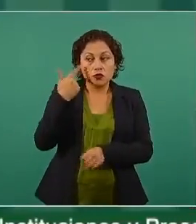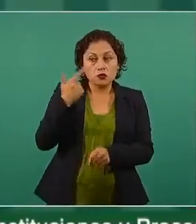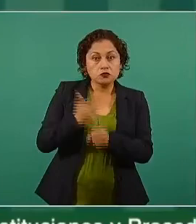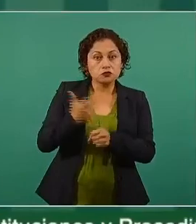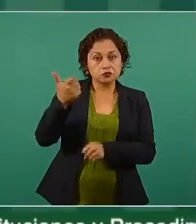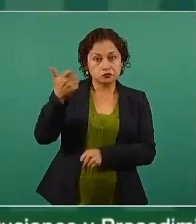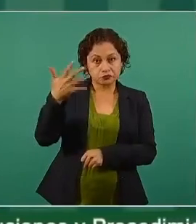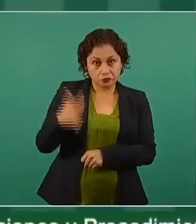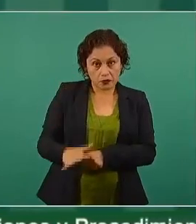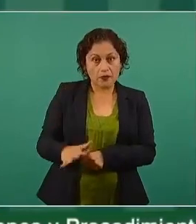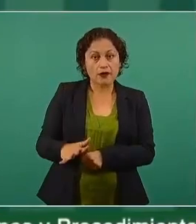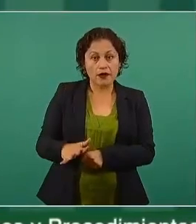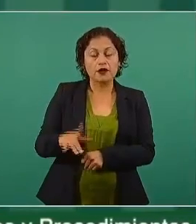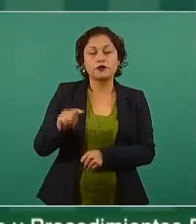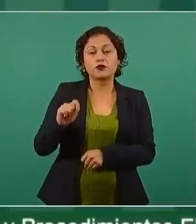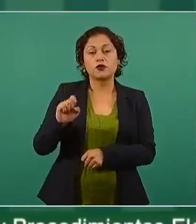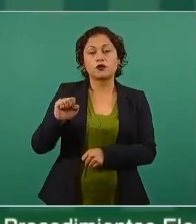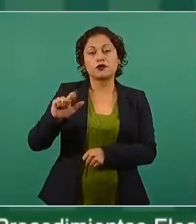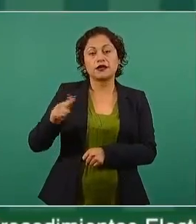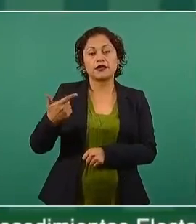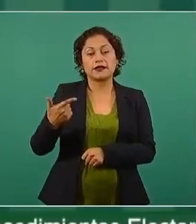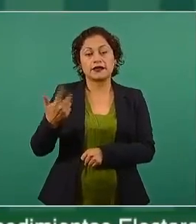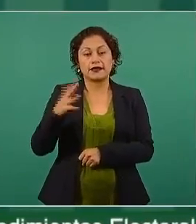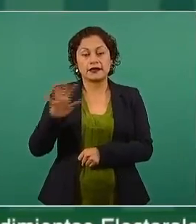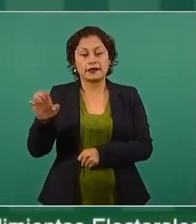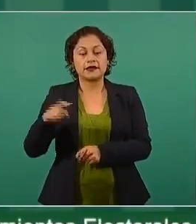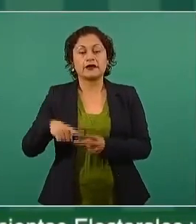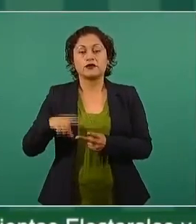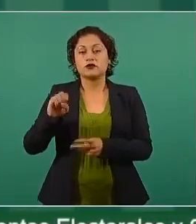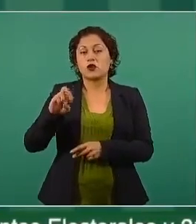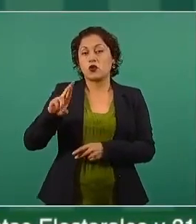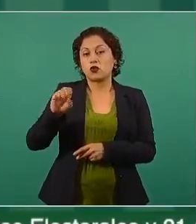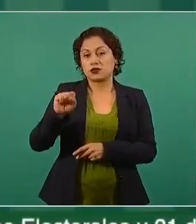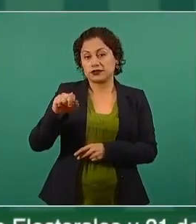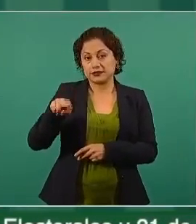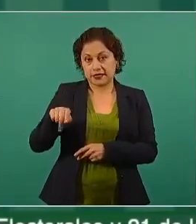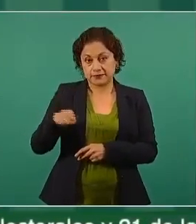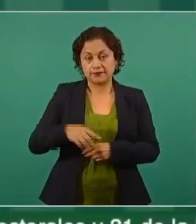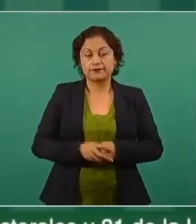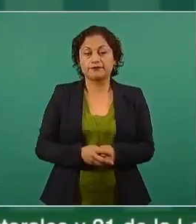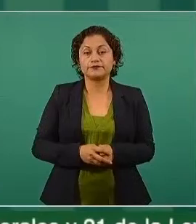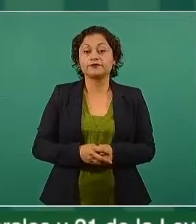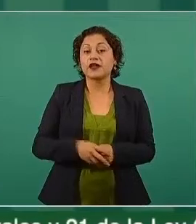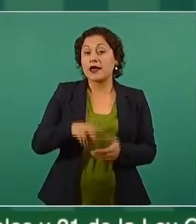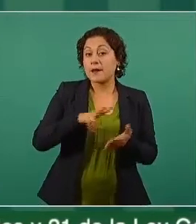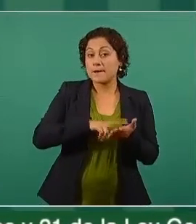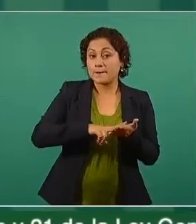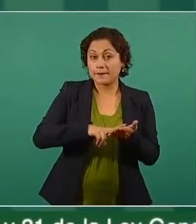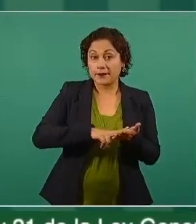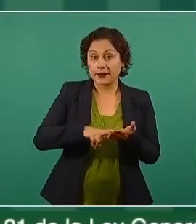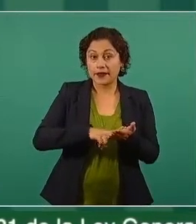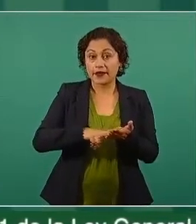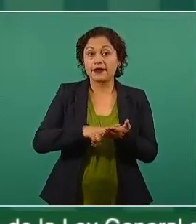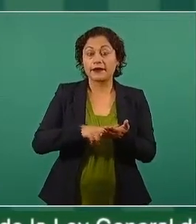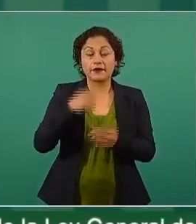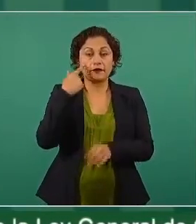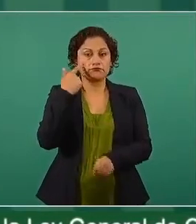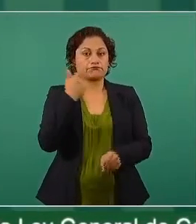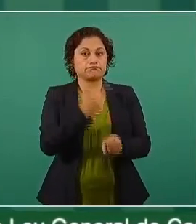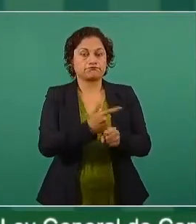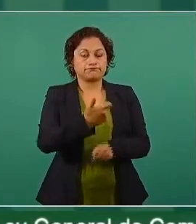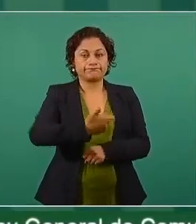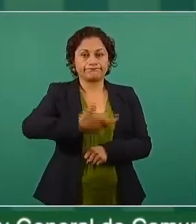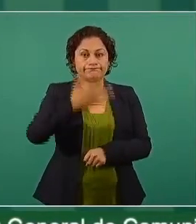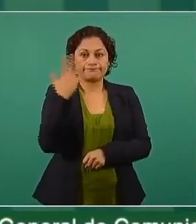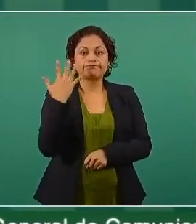más bajos Total, G500 y Orsan. En la gasolina regular encontramos el indicador de ganancia más